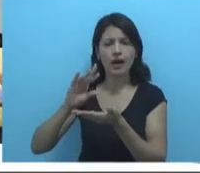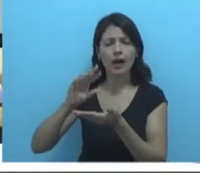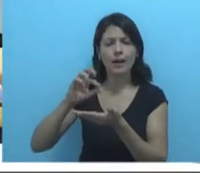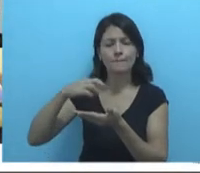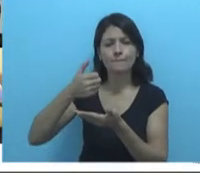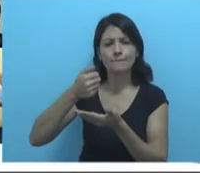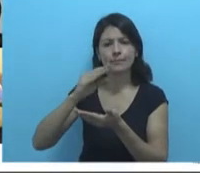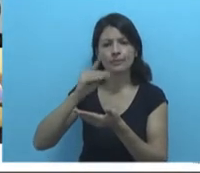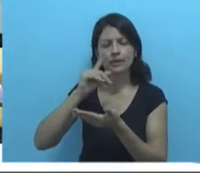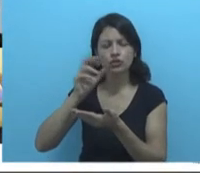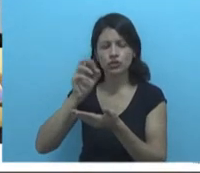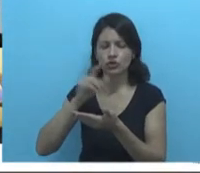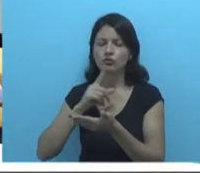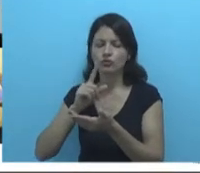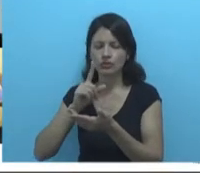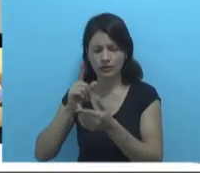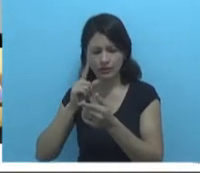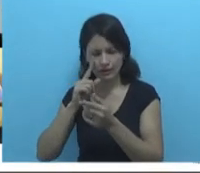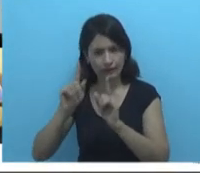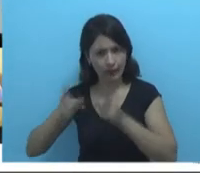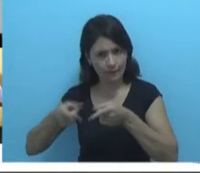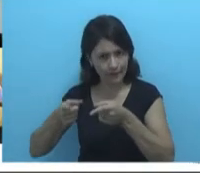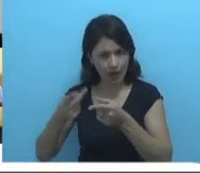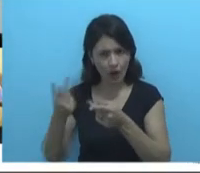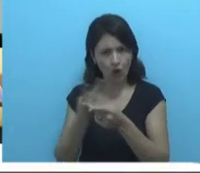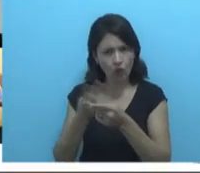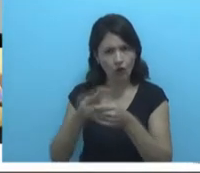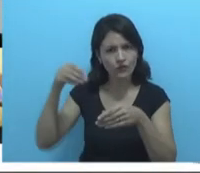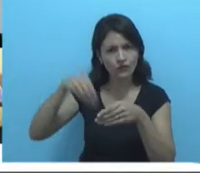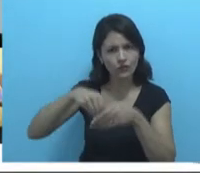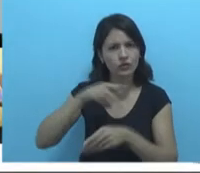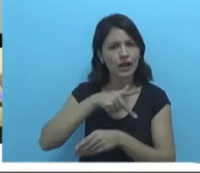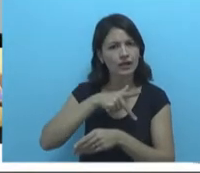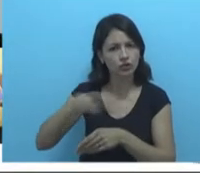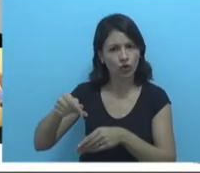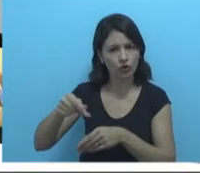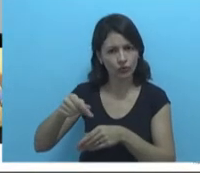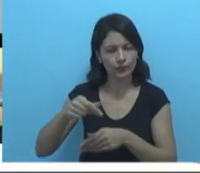Pacchiotti y a mí. Perfecto, gracias. Diputado Busato.